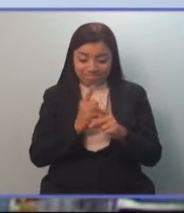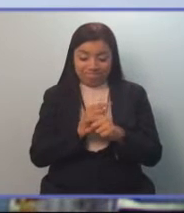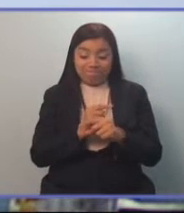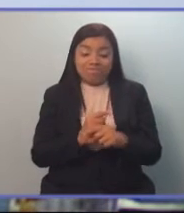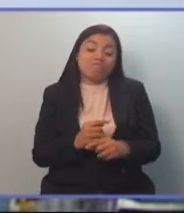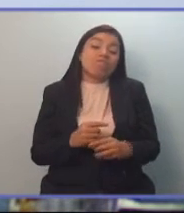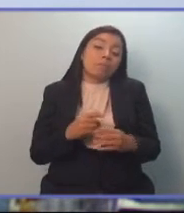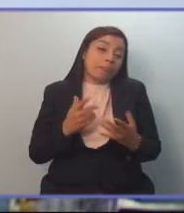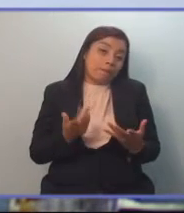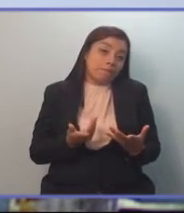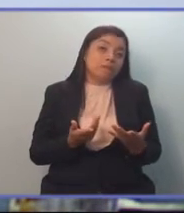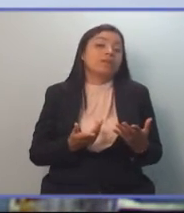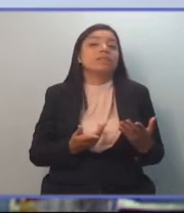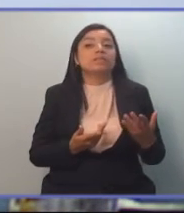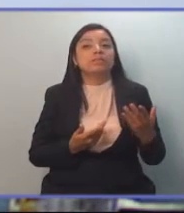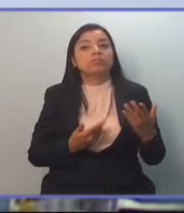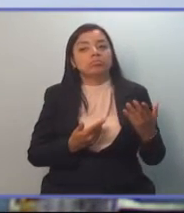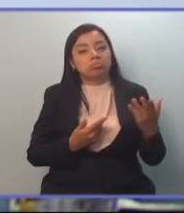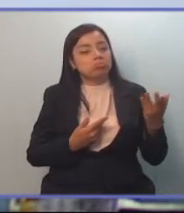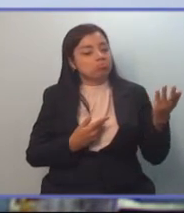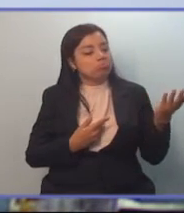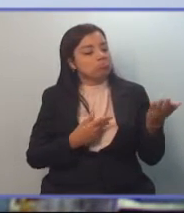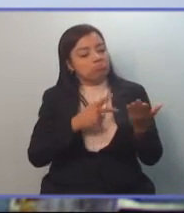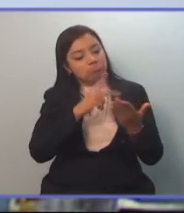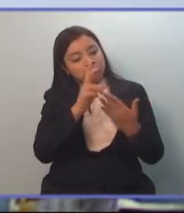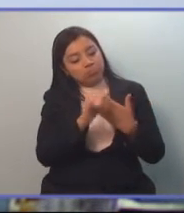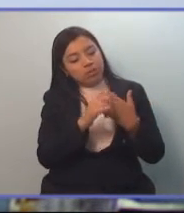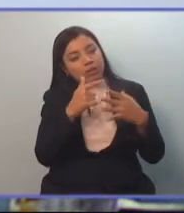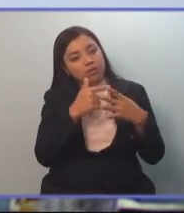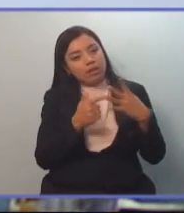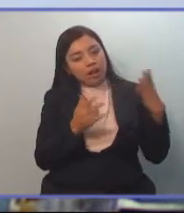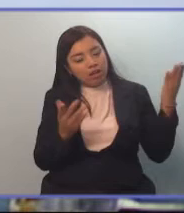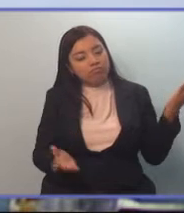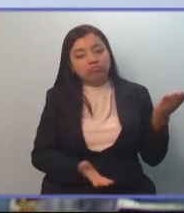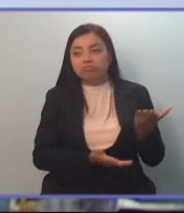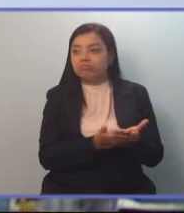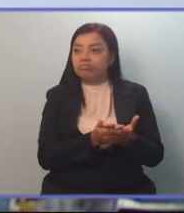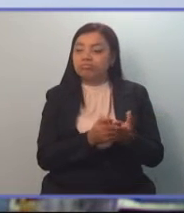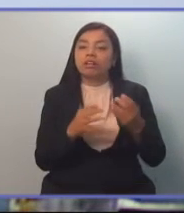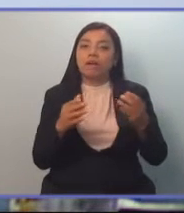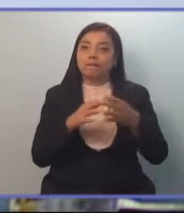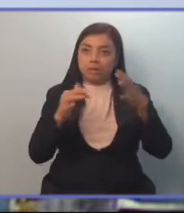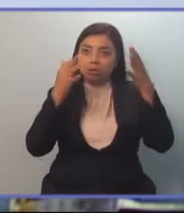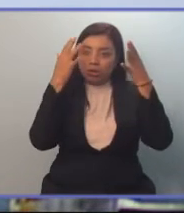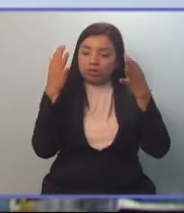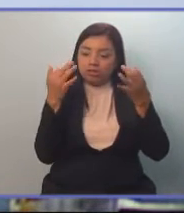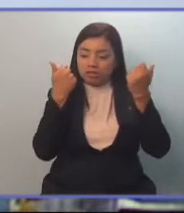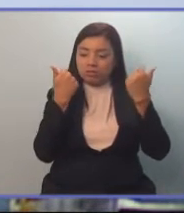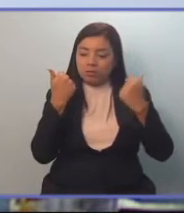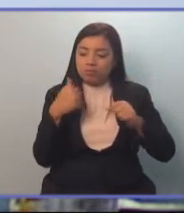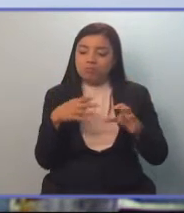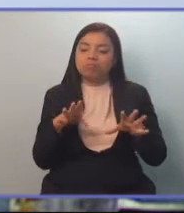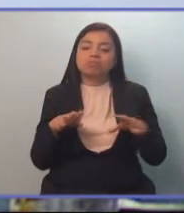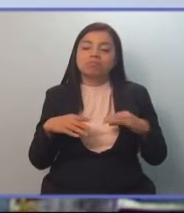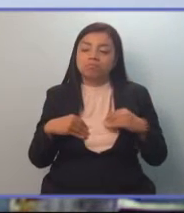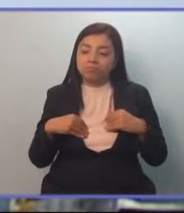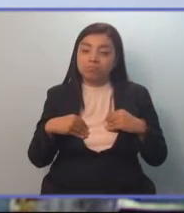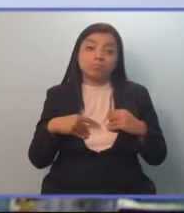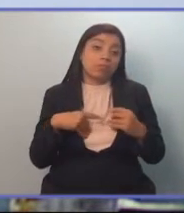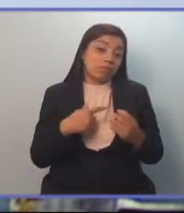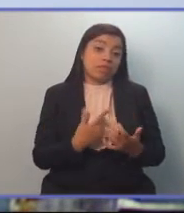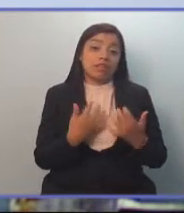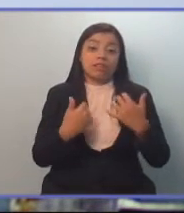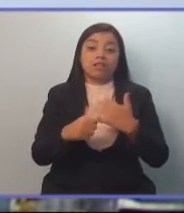se adjunta el respectivo proyecto de decreto, así el dictamen favorable parcial, el cual se hace del dominio del